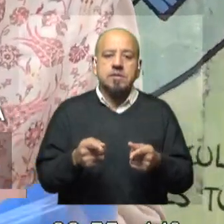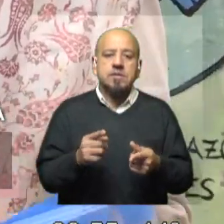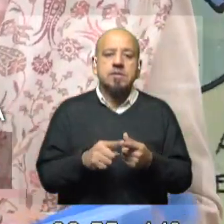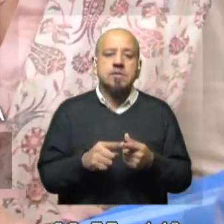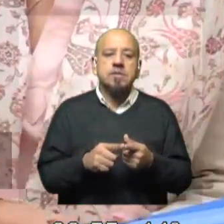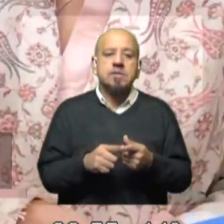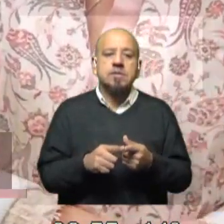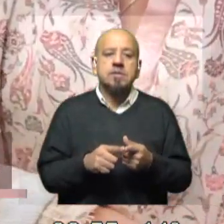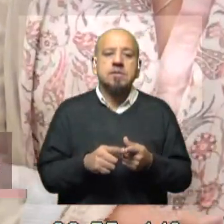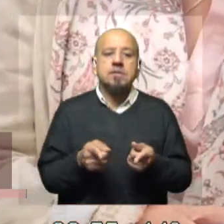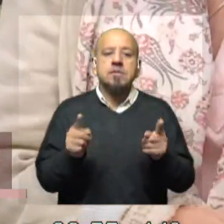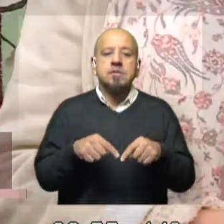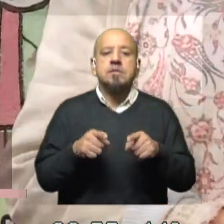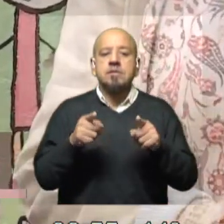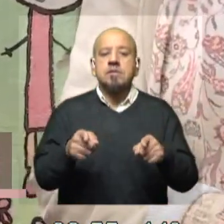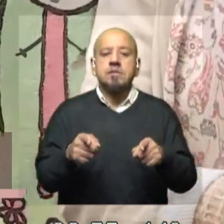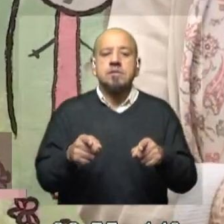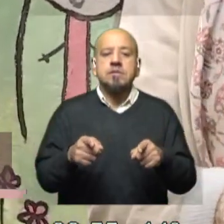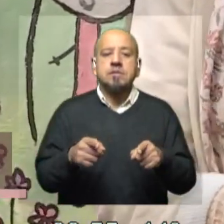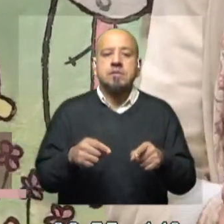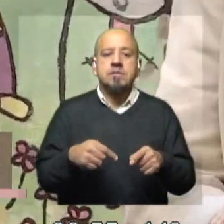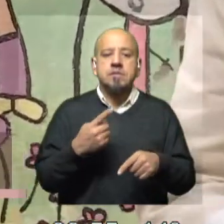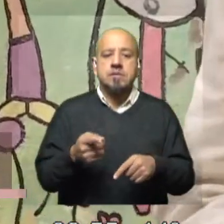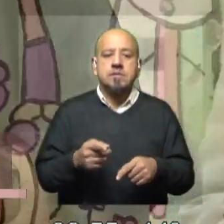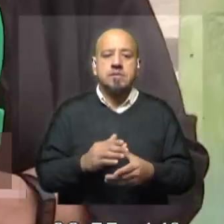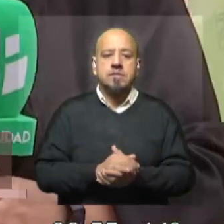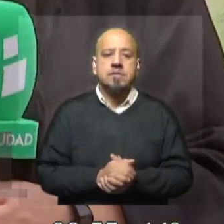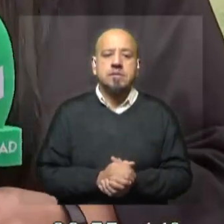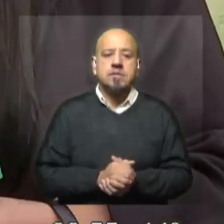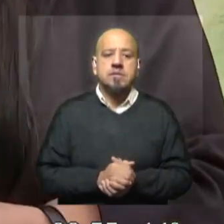Bien, nosotros volvimos con ustedes, compañeros, nos vamos a una pausa en un ratito. Muchas gracias.